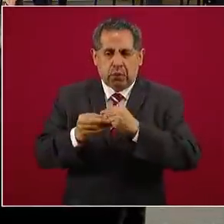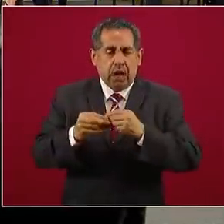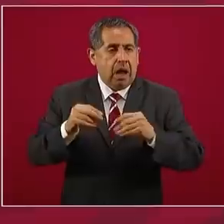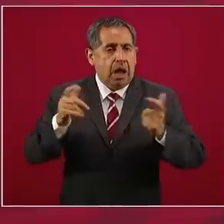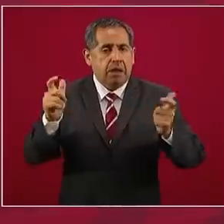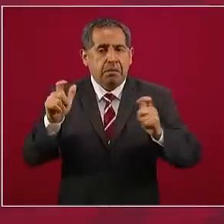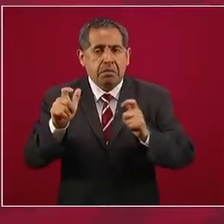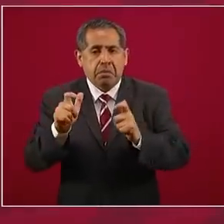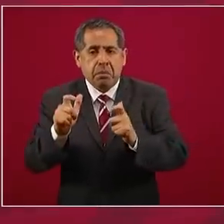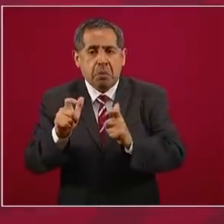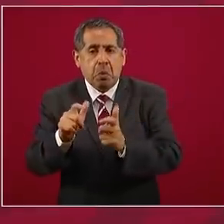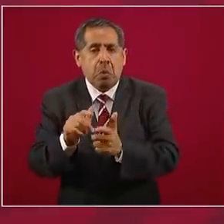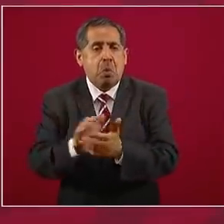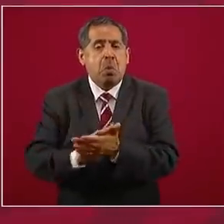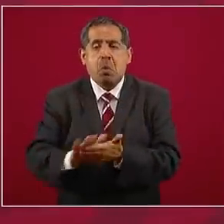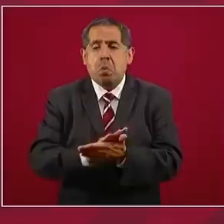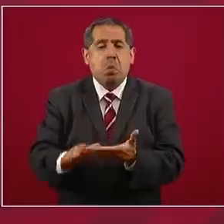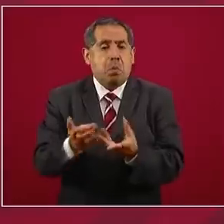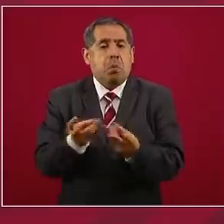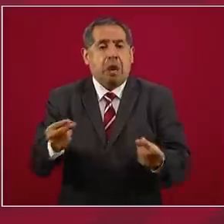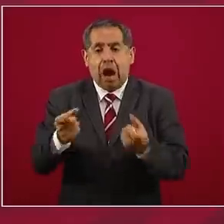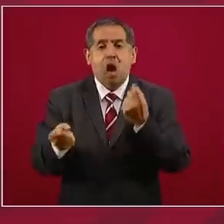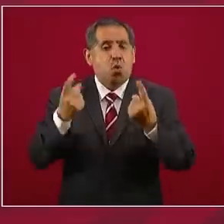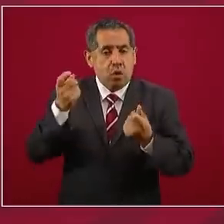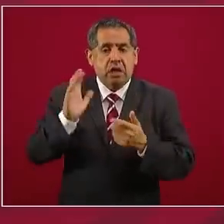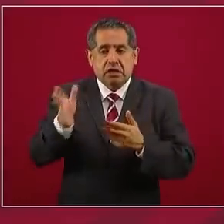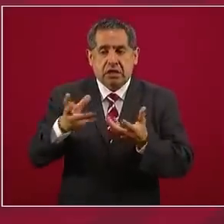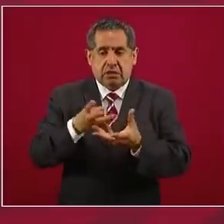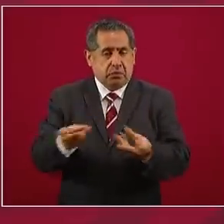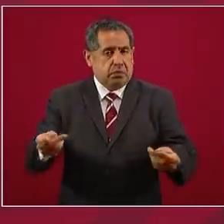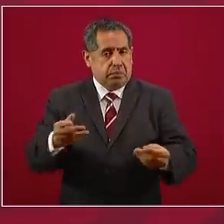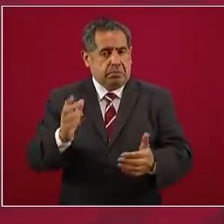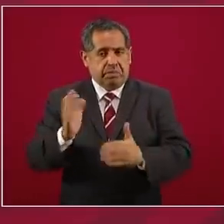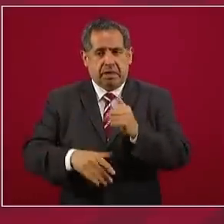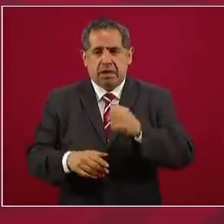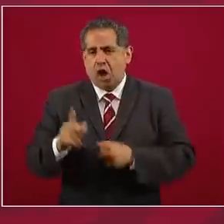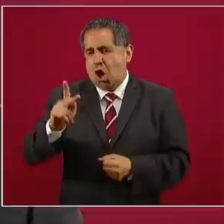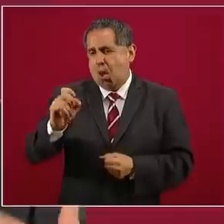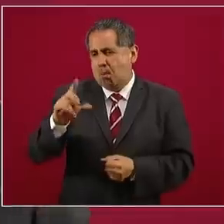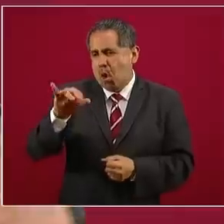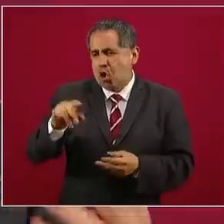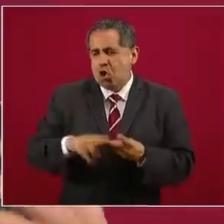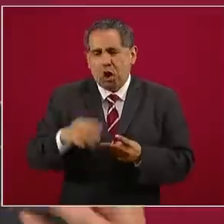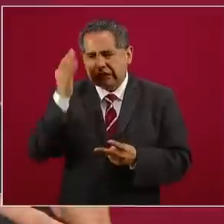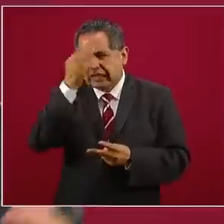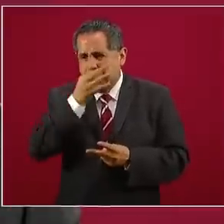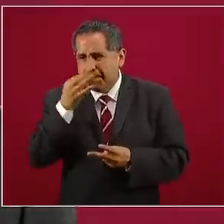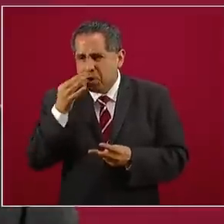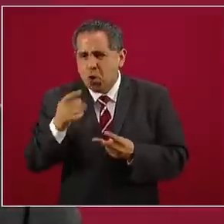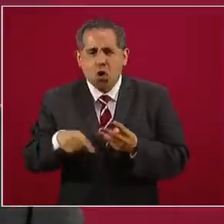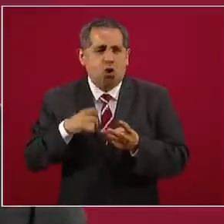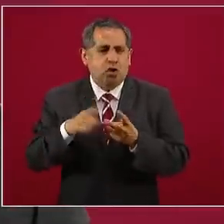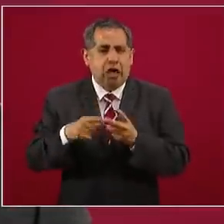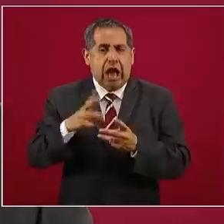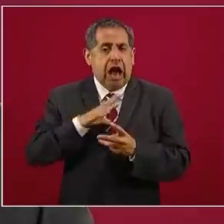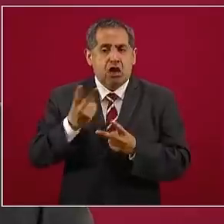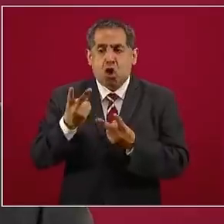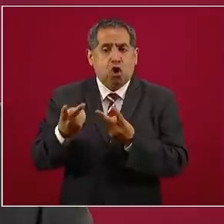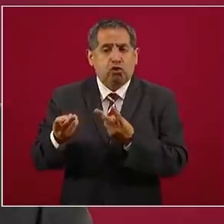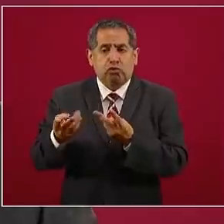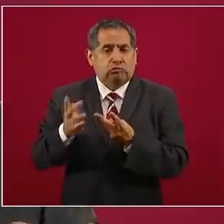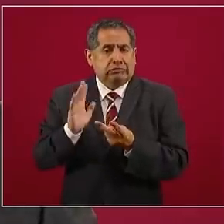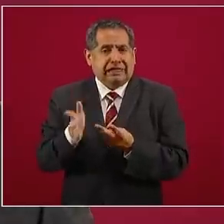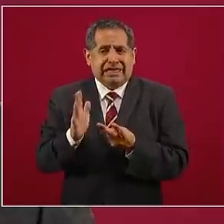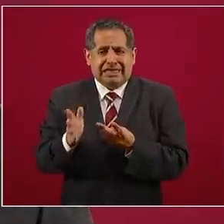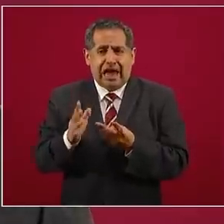incluso eliminar las enfermedades infecciosas. Polio, sarampión son ahorita dos de los candidatos